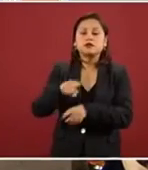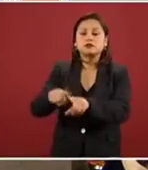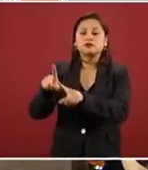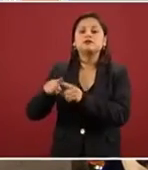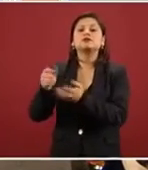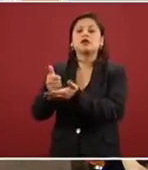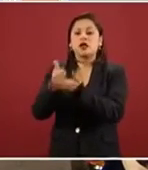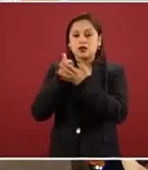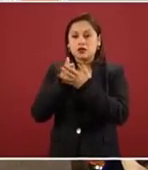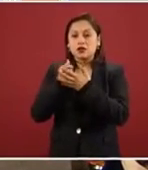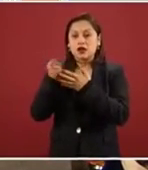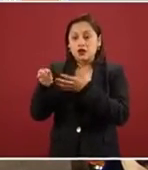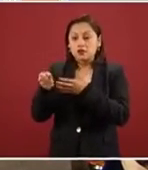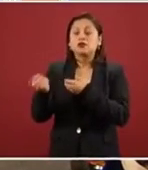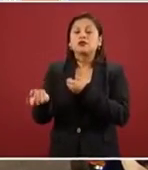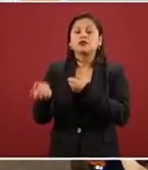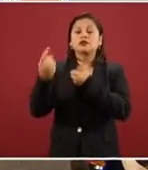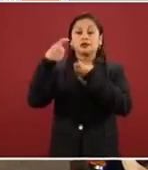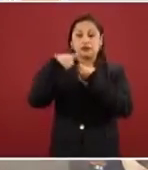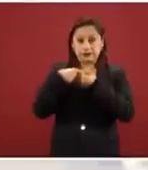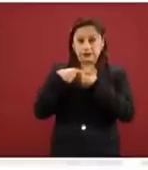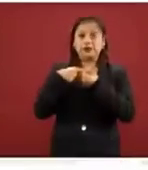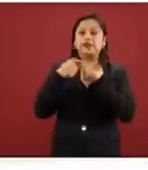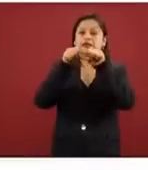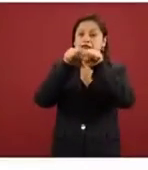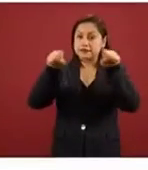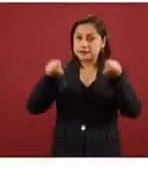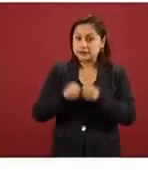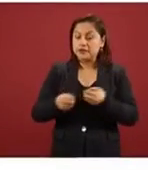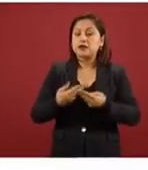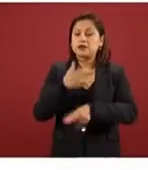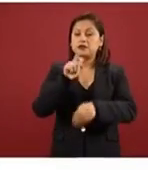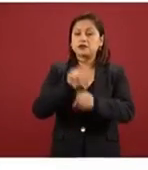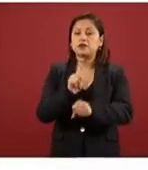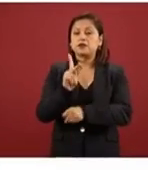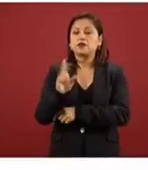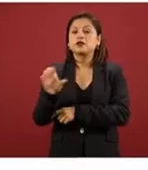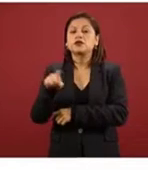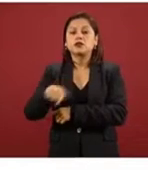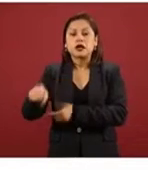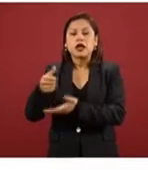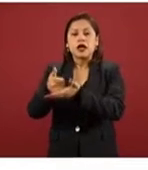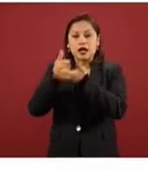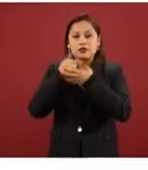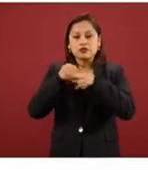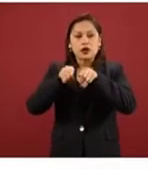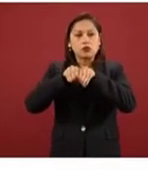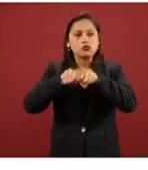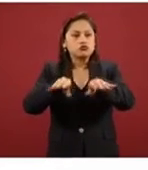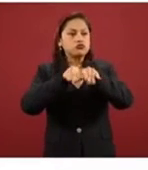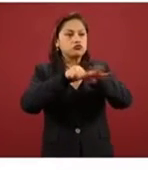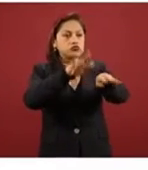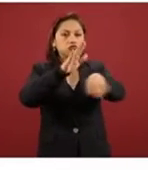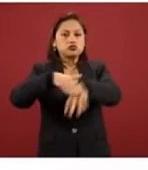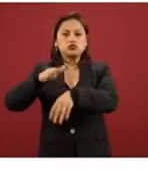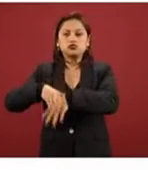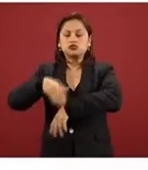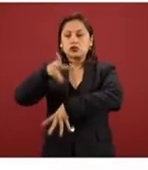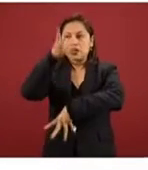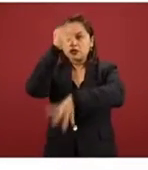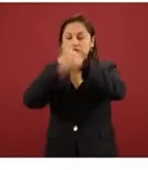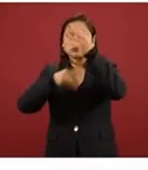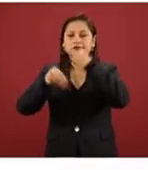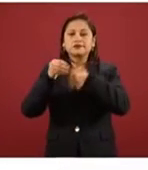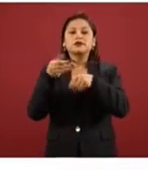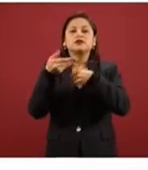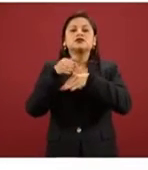Nacional de Protección Civil, nos han ayudado a difundir la cultura de la protección civil, nos han ayudado también a comunicar